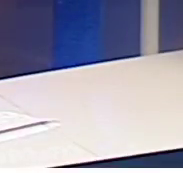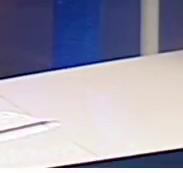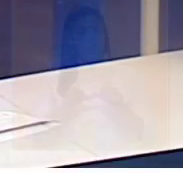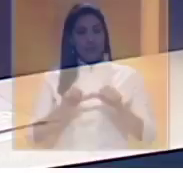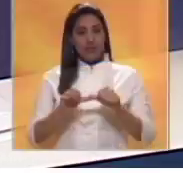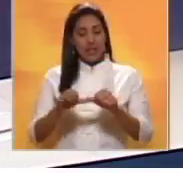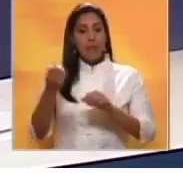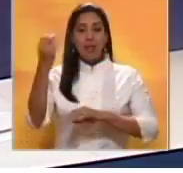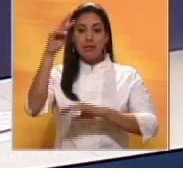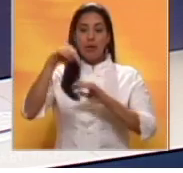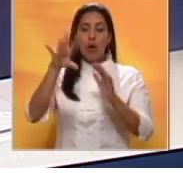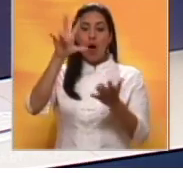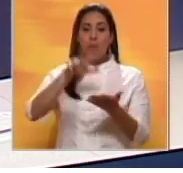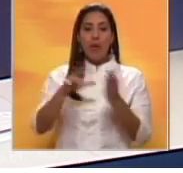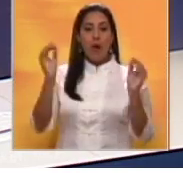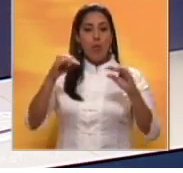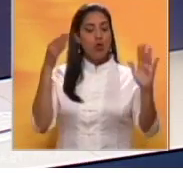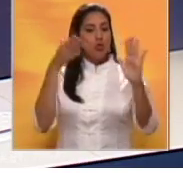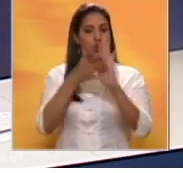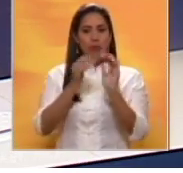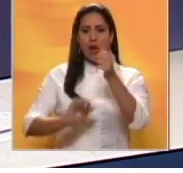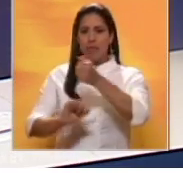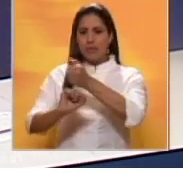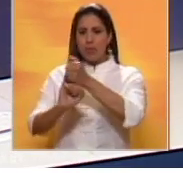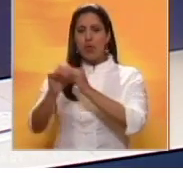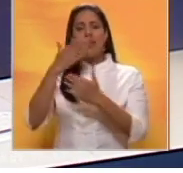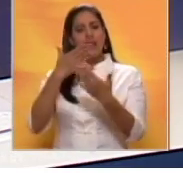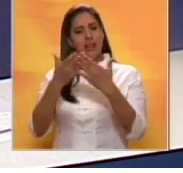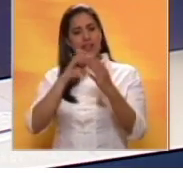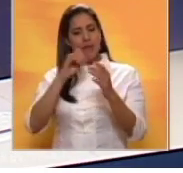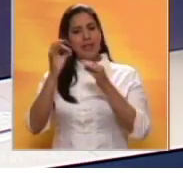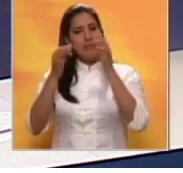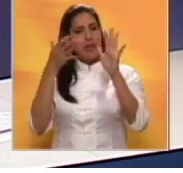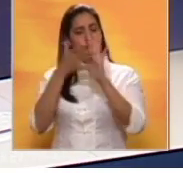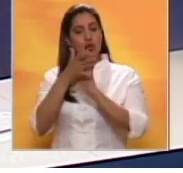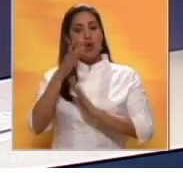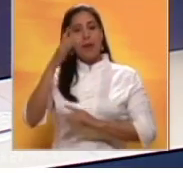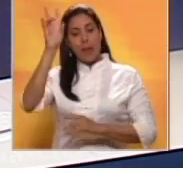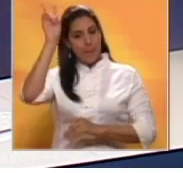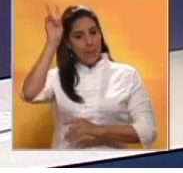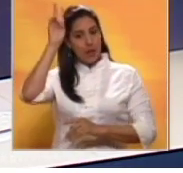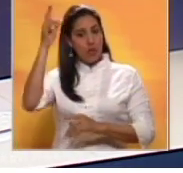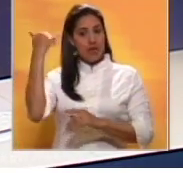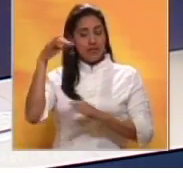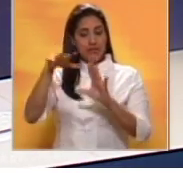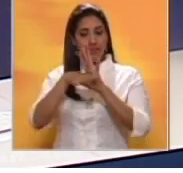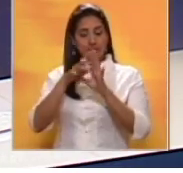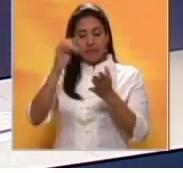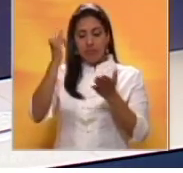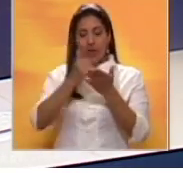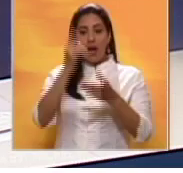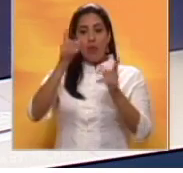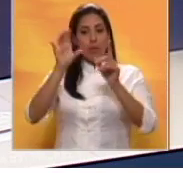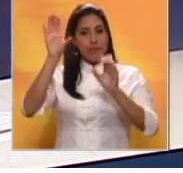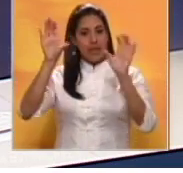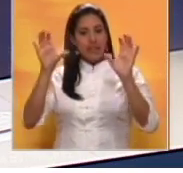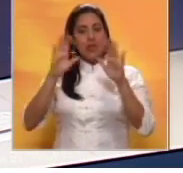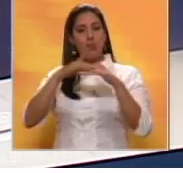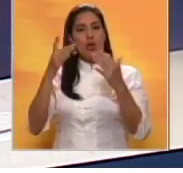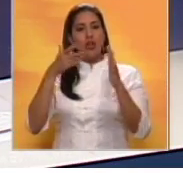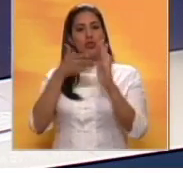Continuamos. La Asamblea Nacional aprobó un acuerdo en respaldo y agradecimiento a la Declaración de Lima que este martes suscribieron varios países de la